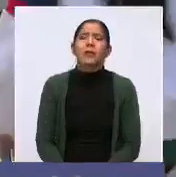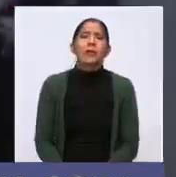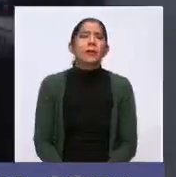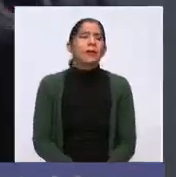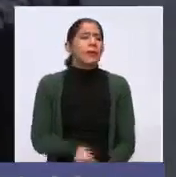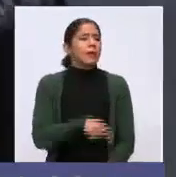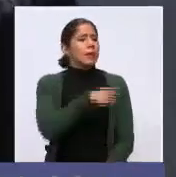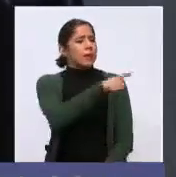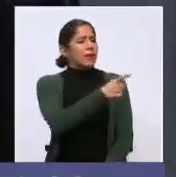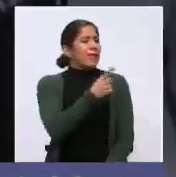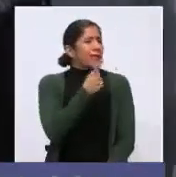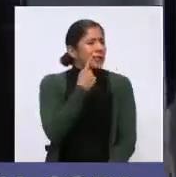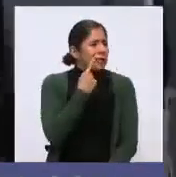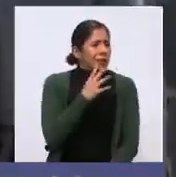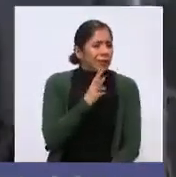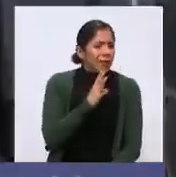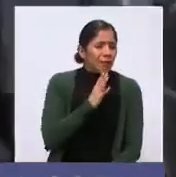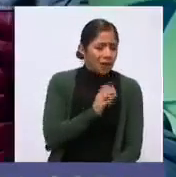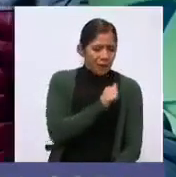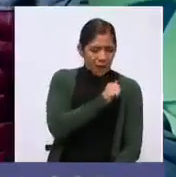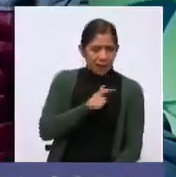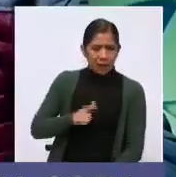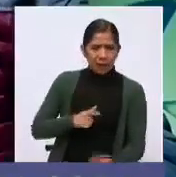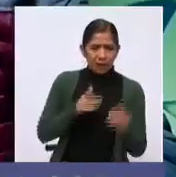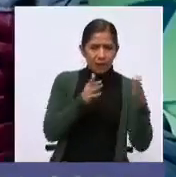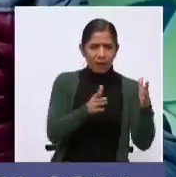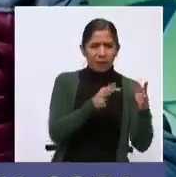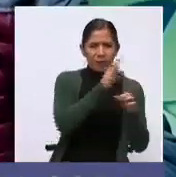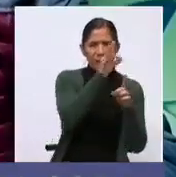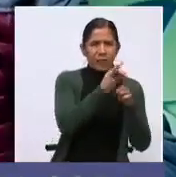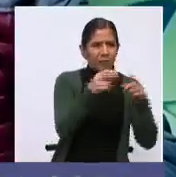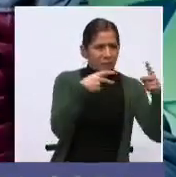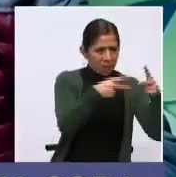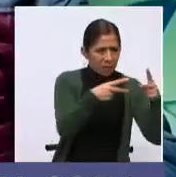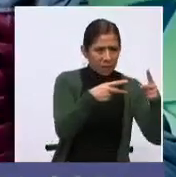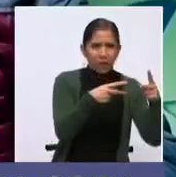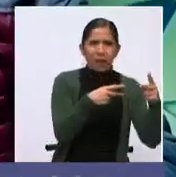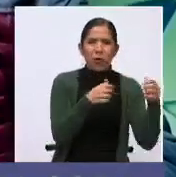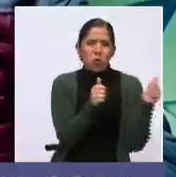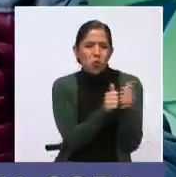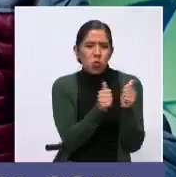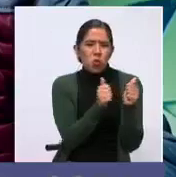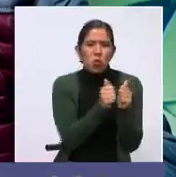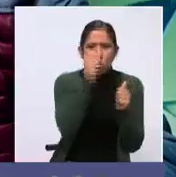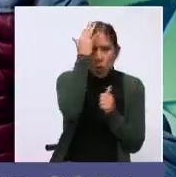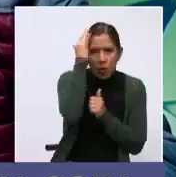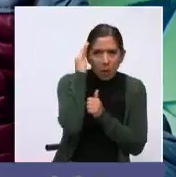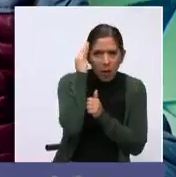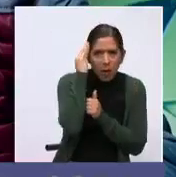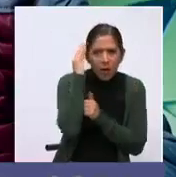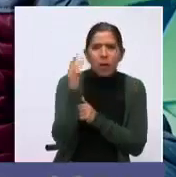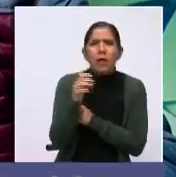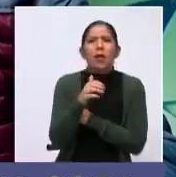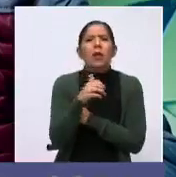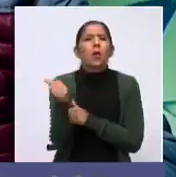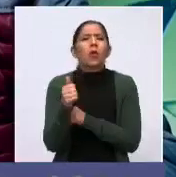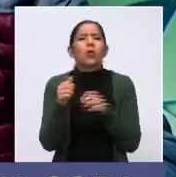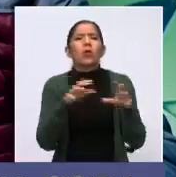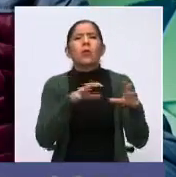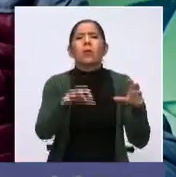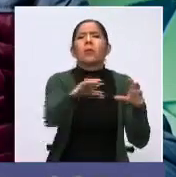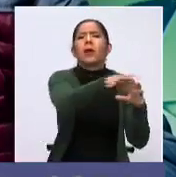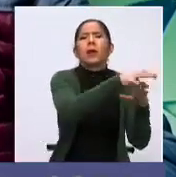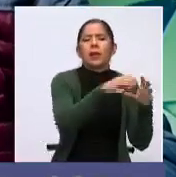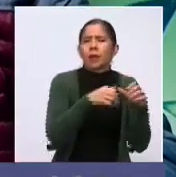FEJUVE que usted hace mención ha estado entonces de manera cercana a Eva Copa. ¿Qué pasa con la cercanía al resto de los barrios, de